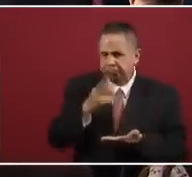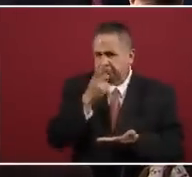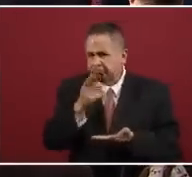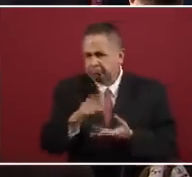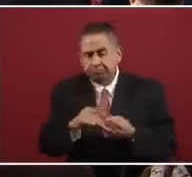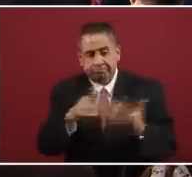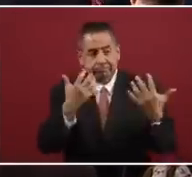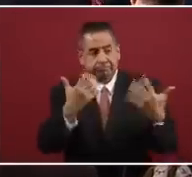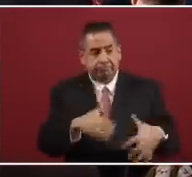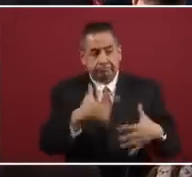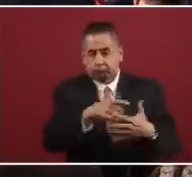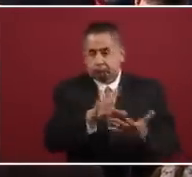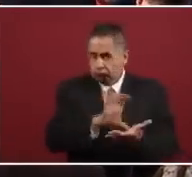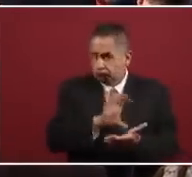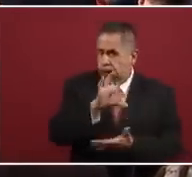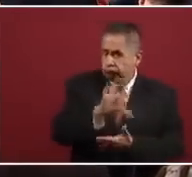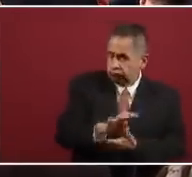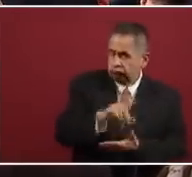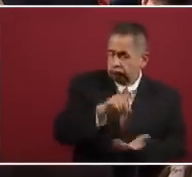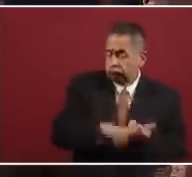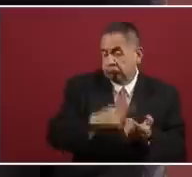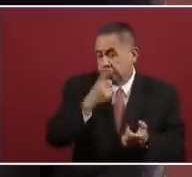la empresa aportó ese fideicomiso,